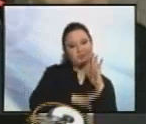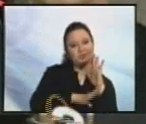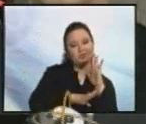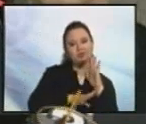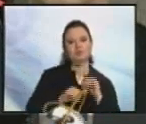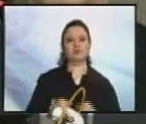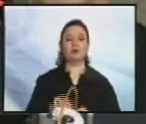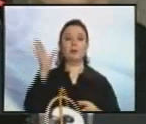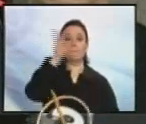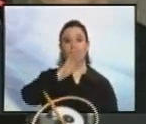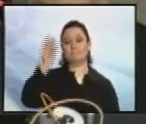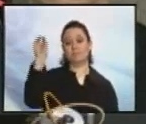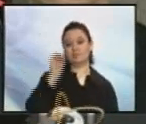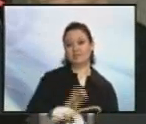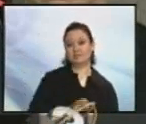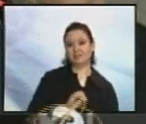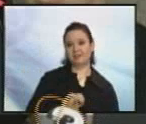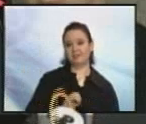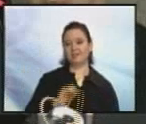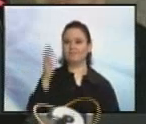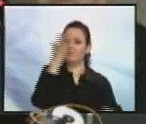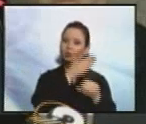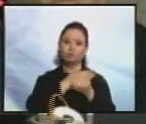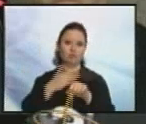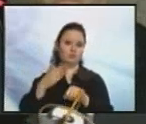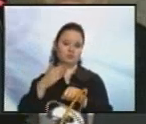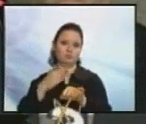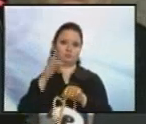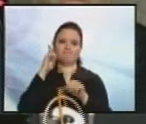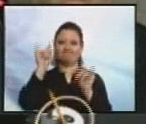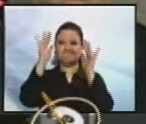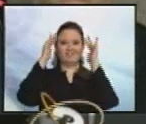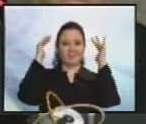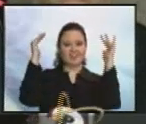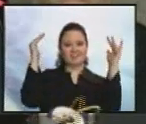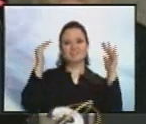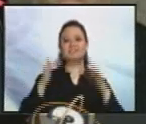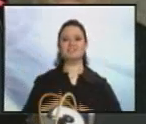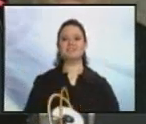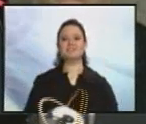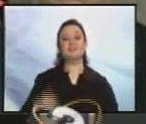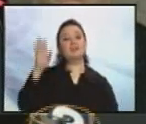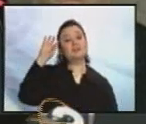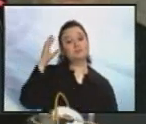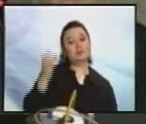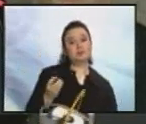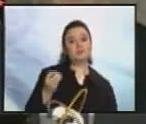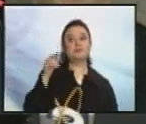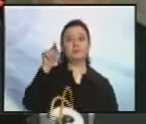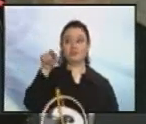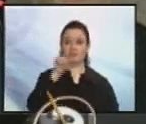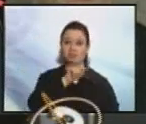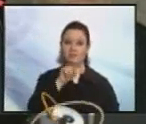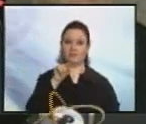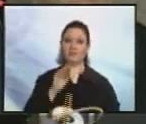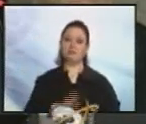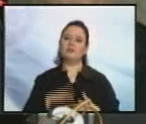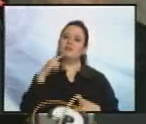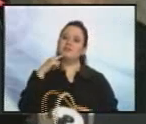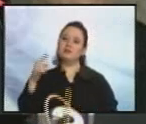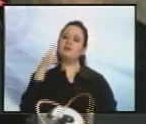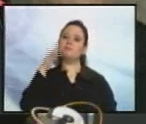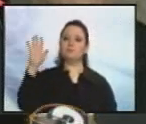los porcentajes siguen siendo ominosos y por ello comprometen a